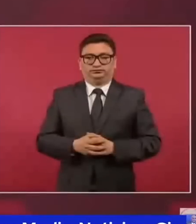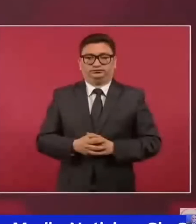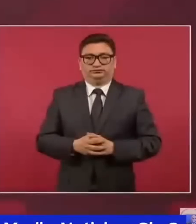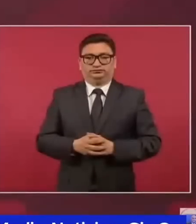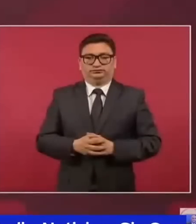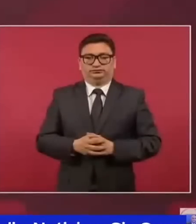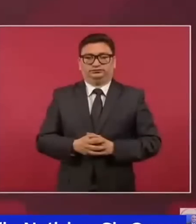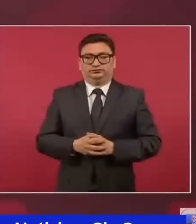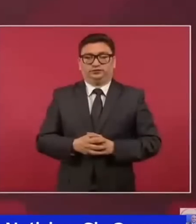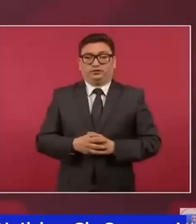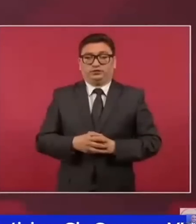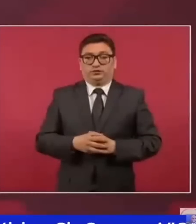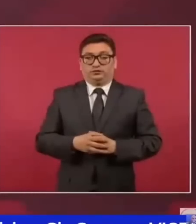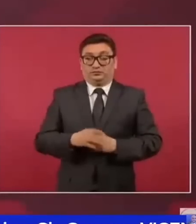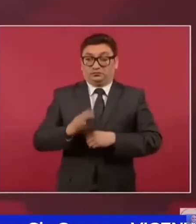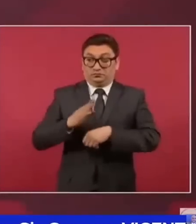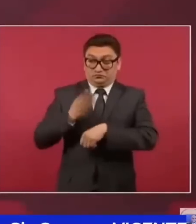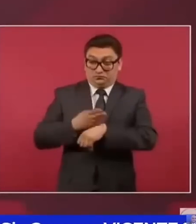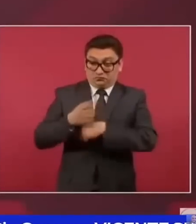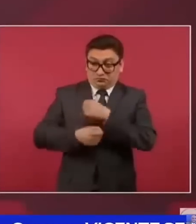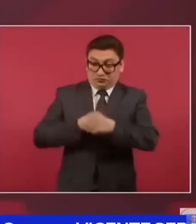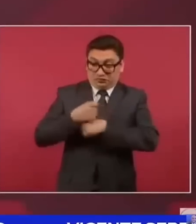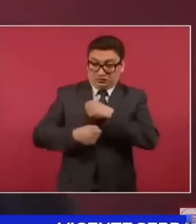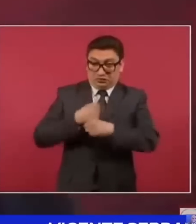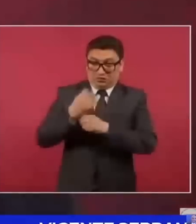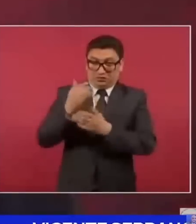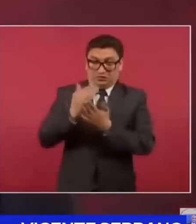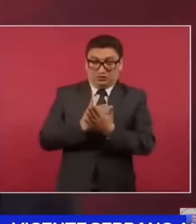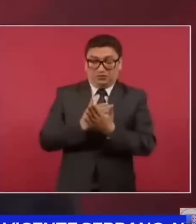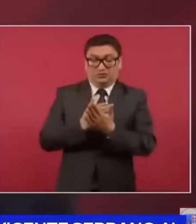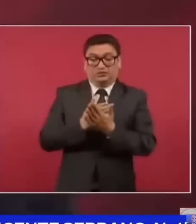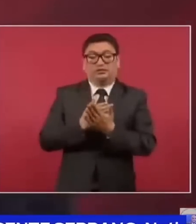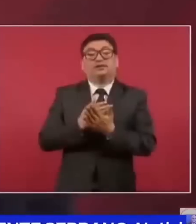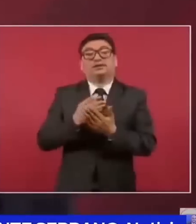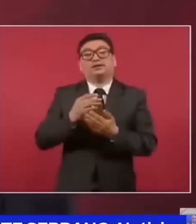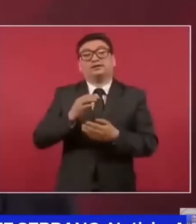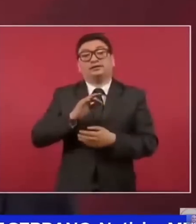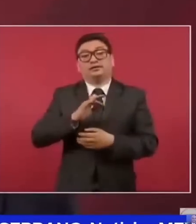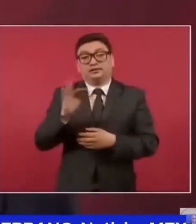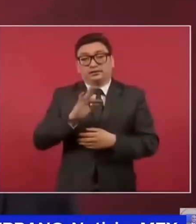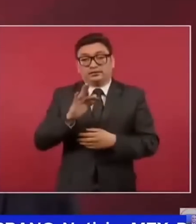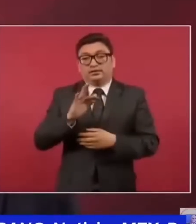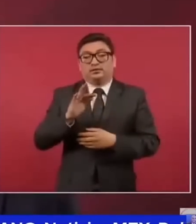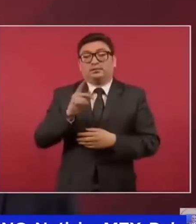y al mismo tiempo aportar más información,